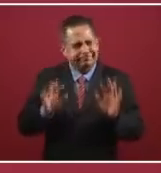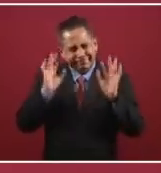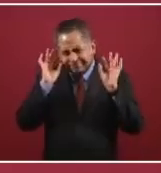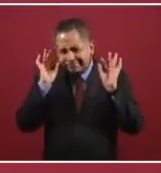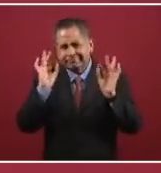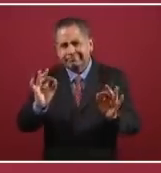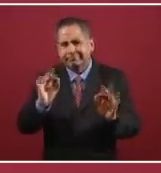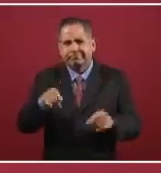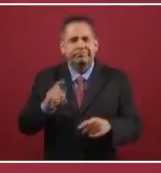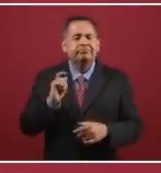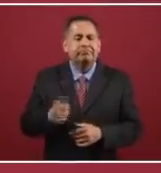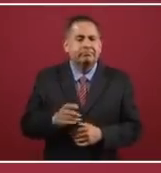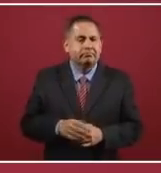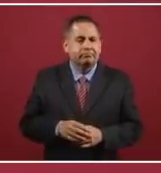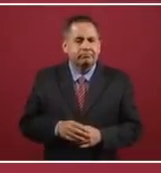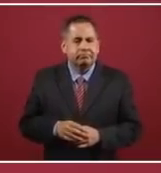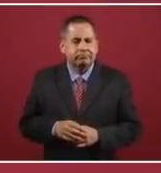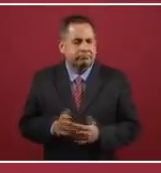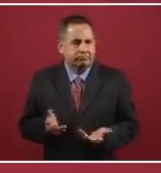extraordinario, el que